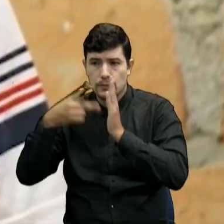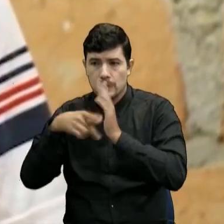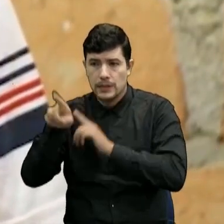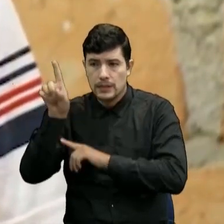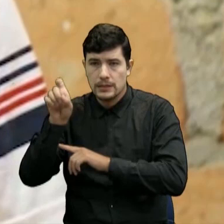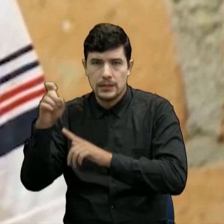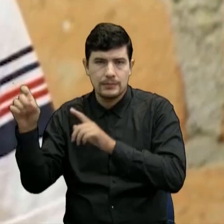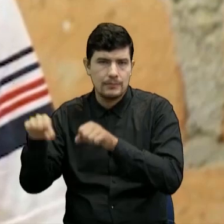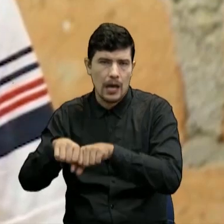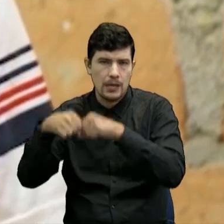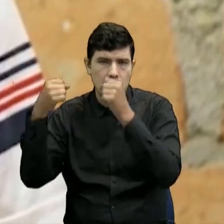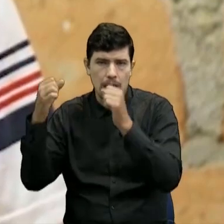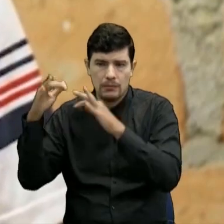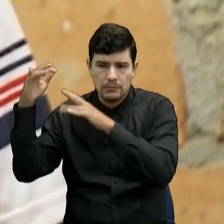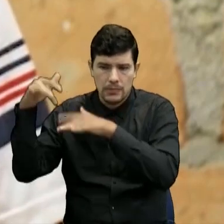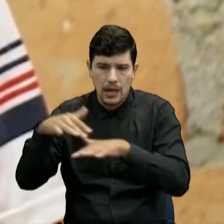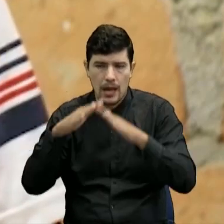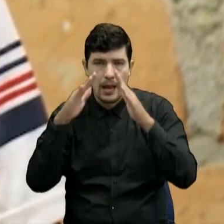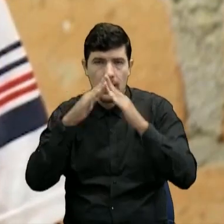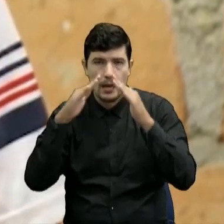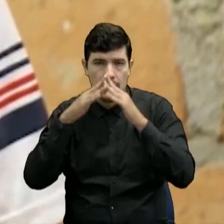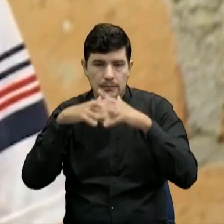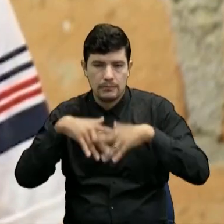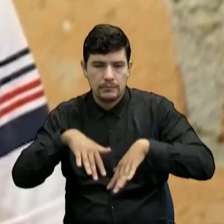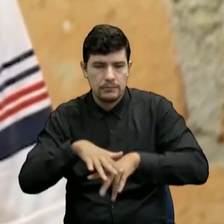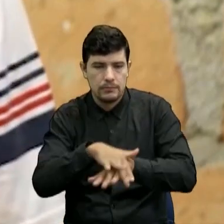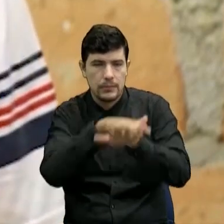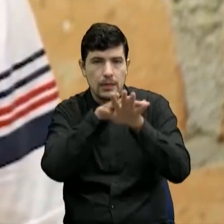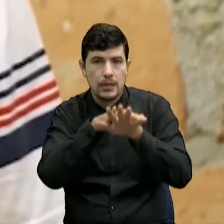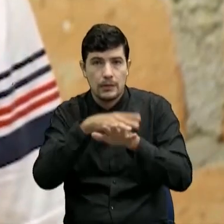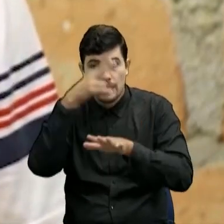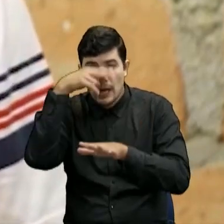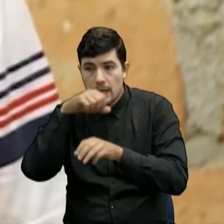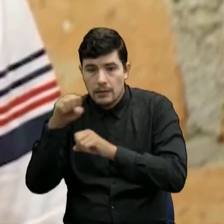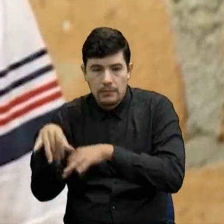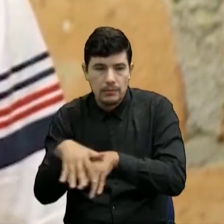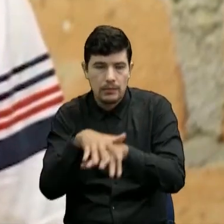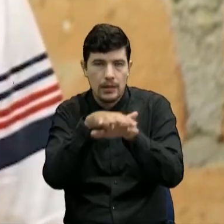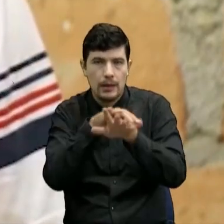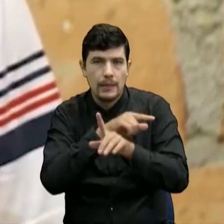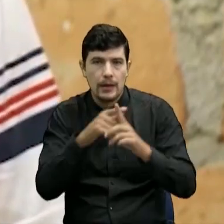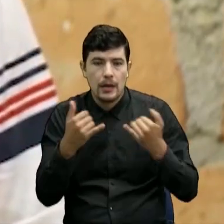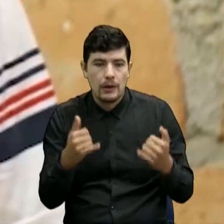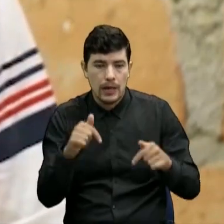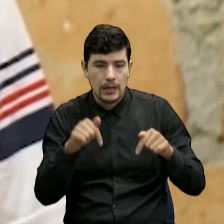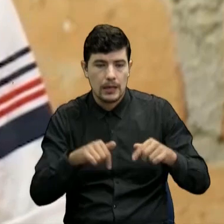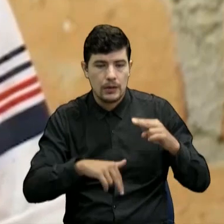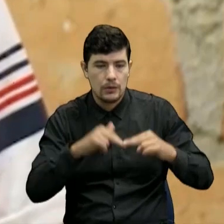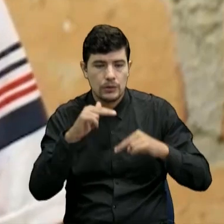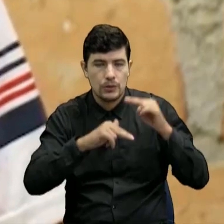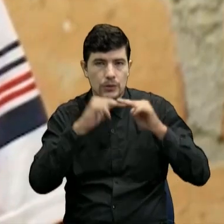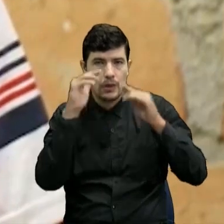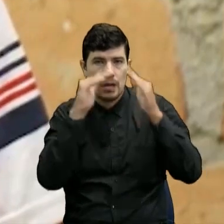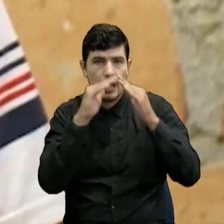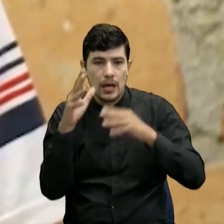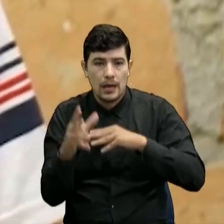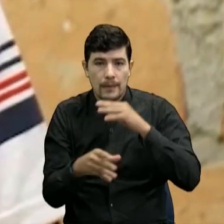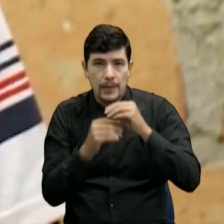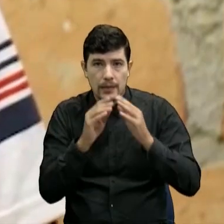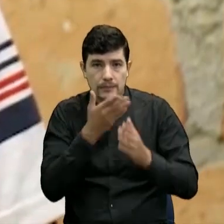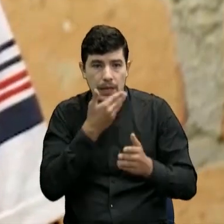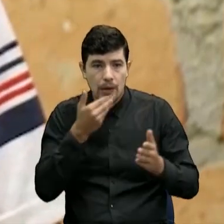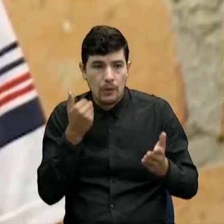la vivienda y si no ayudarnos nadie nada nosotros tenemos que construir esta casa aquí y otras mejoras aquí vivimos con nuestros hijos